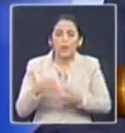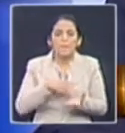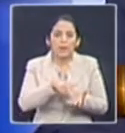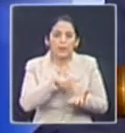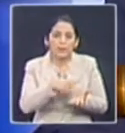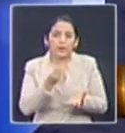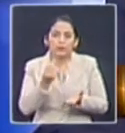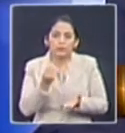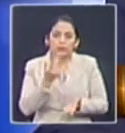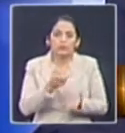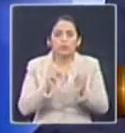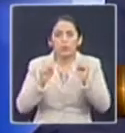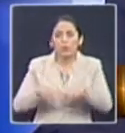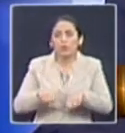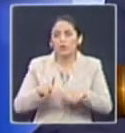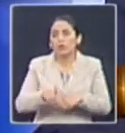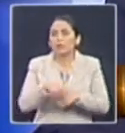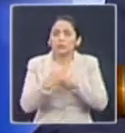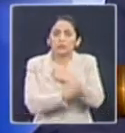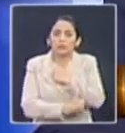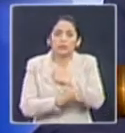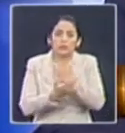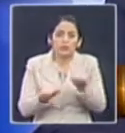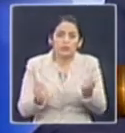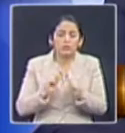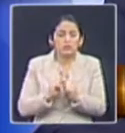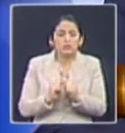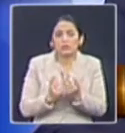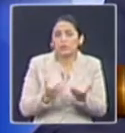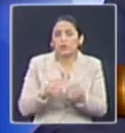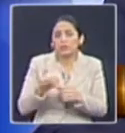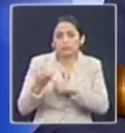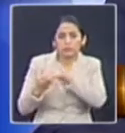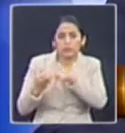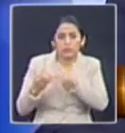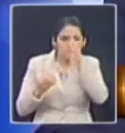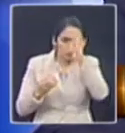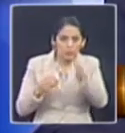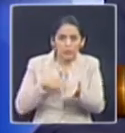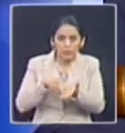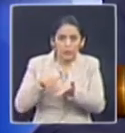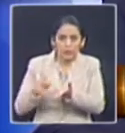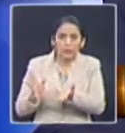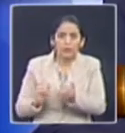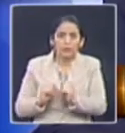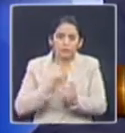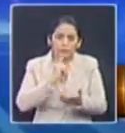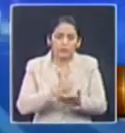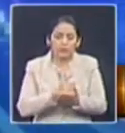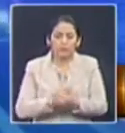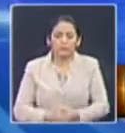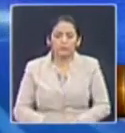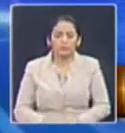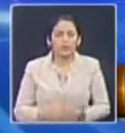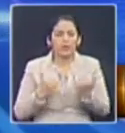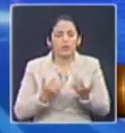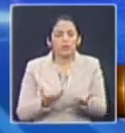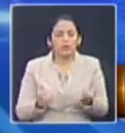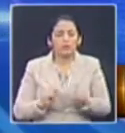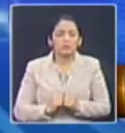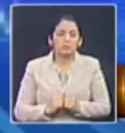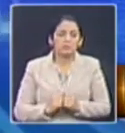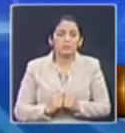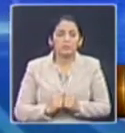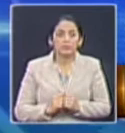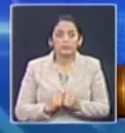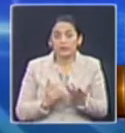de considerarlo como una moneda ni tampoco una sustitución a la moneda que ya tenemos ahora. Para poder atraer la inversión extranjera o dólares que entren